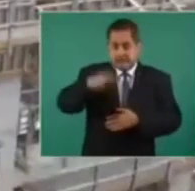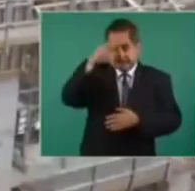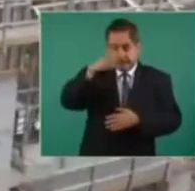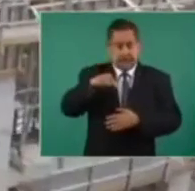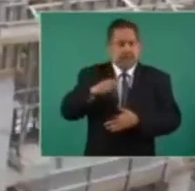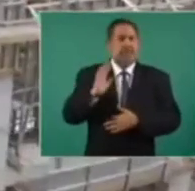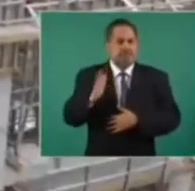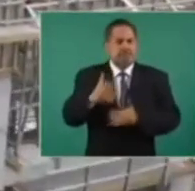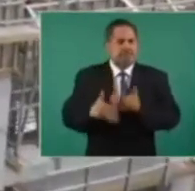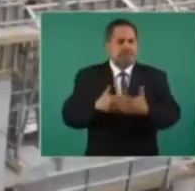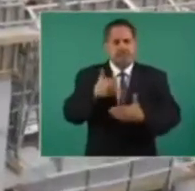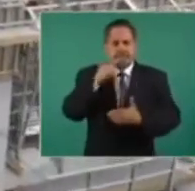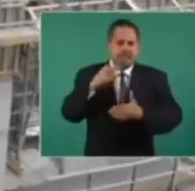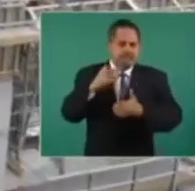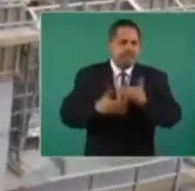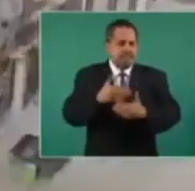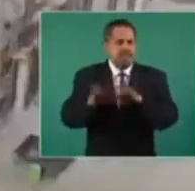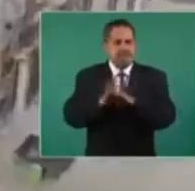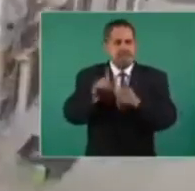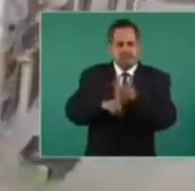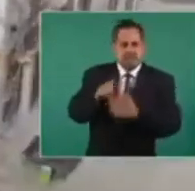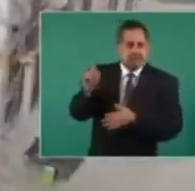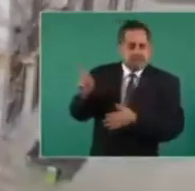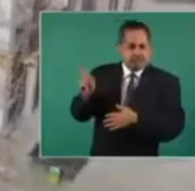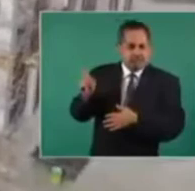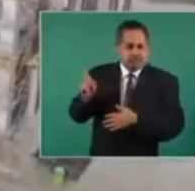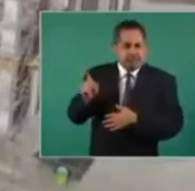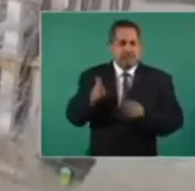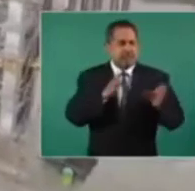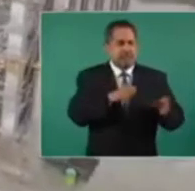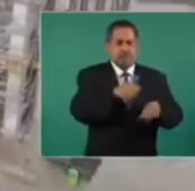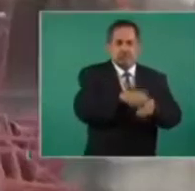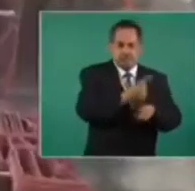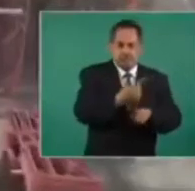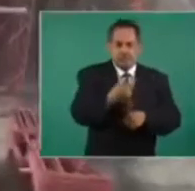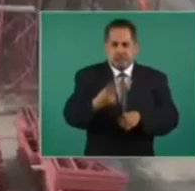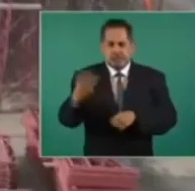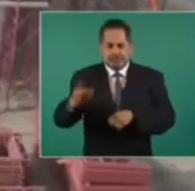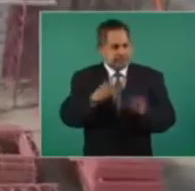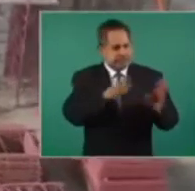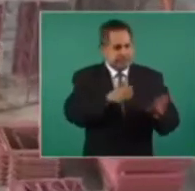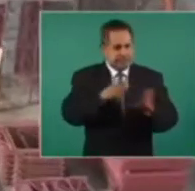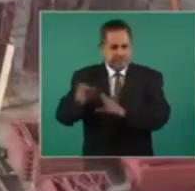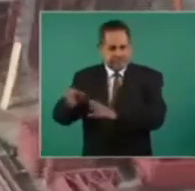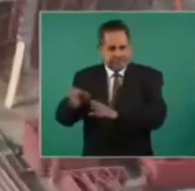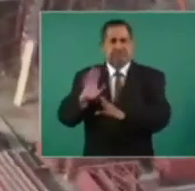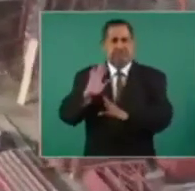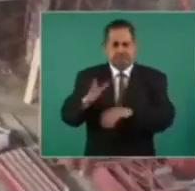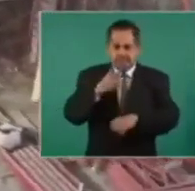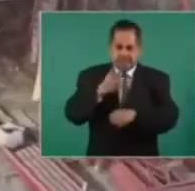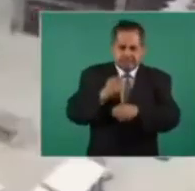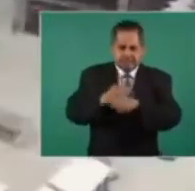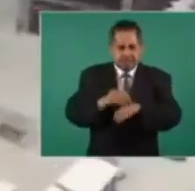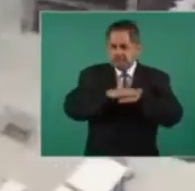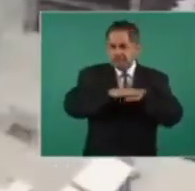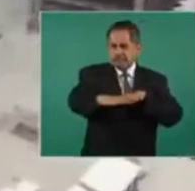la construcción de subestaciones eléctricas en las plantas procesadoras en los paquetes 1, 2, 3 y 4, en su etapa de cimentación